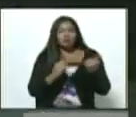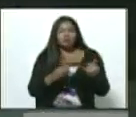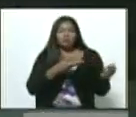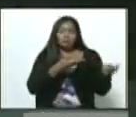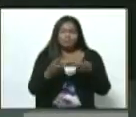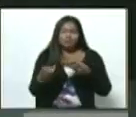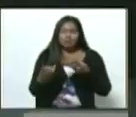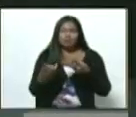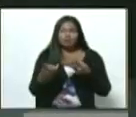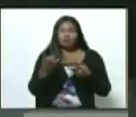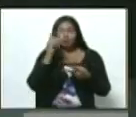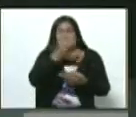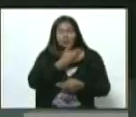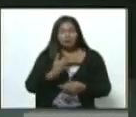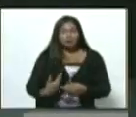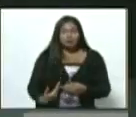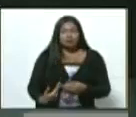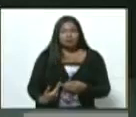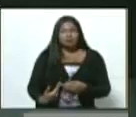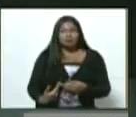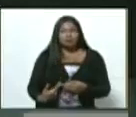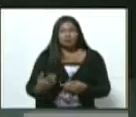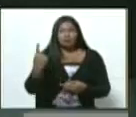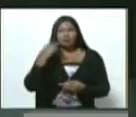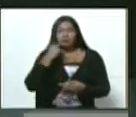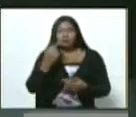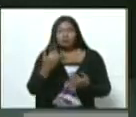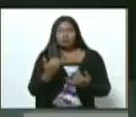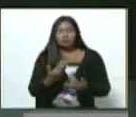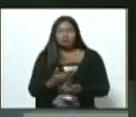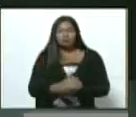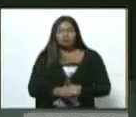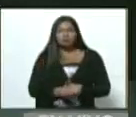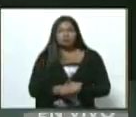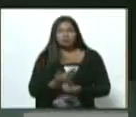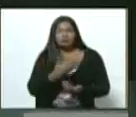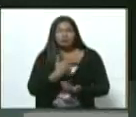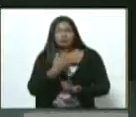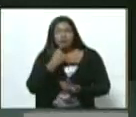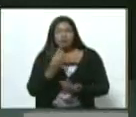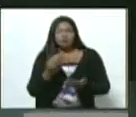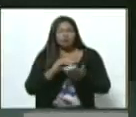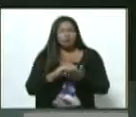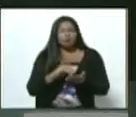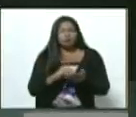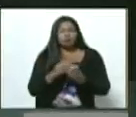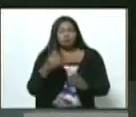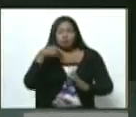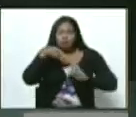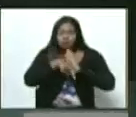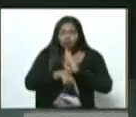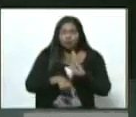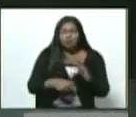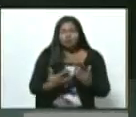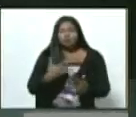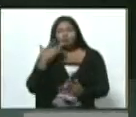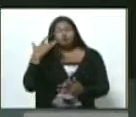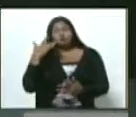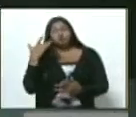Bienvenido, presidente, y tiene usted la palabra. Y nos sentimos nuevamente, lo digo, profundamente orgullosos